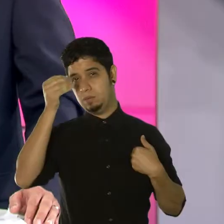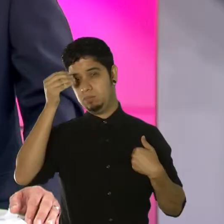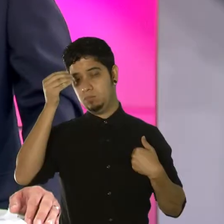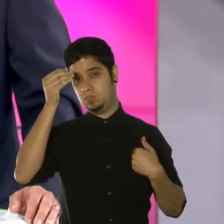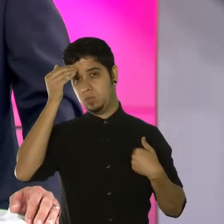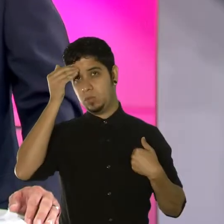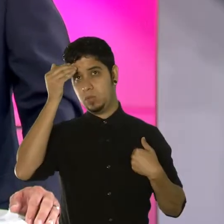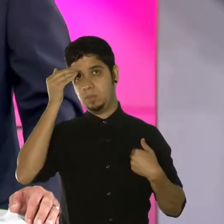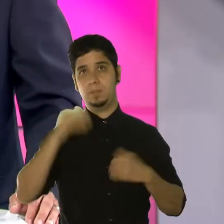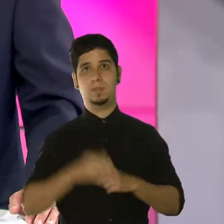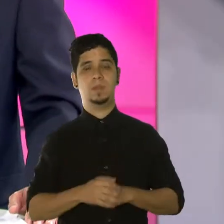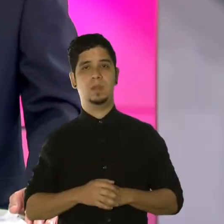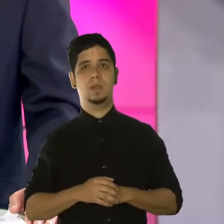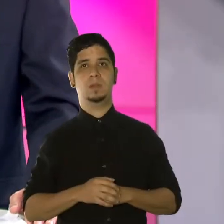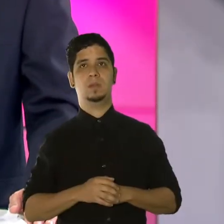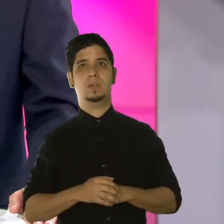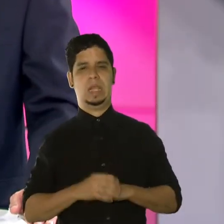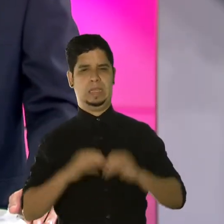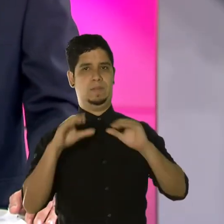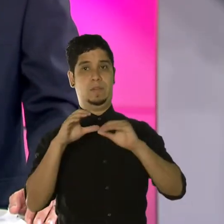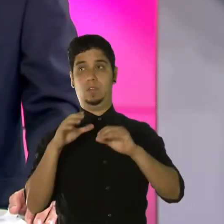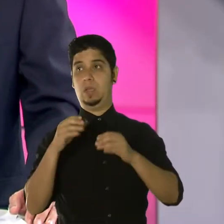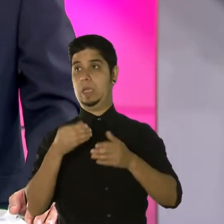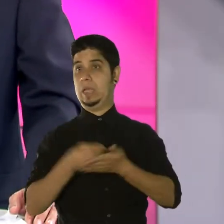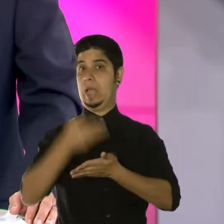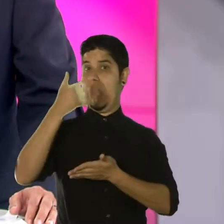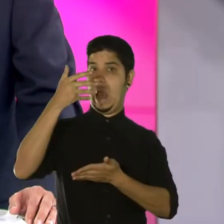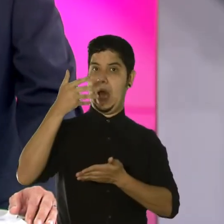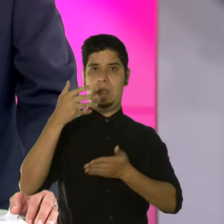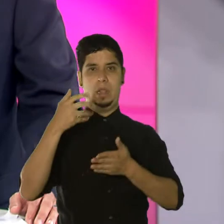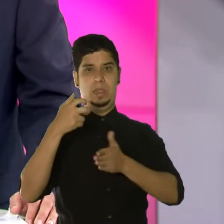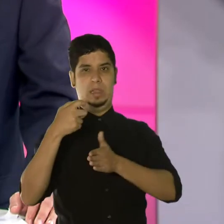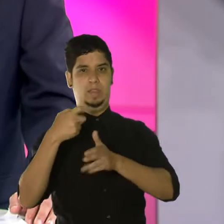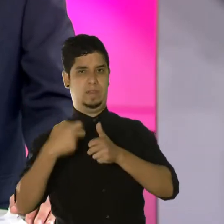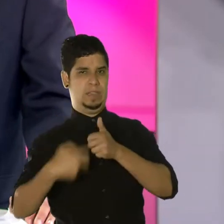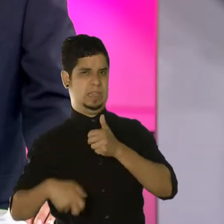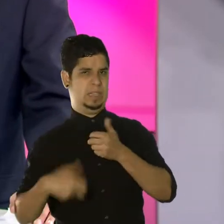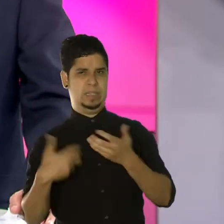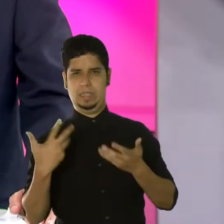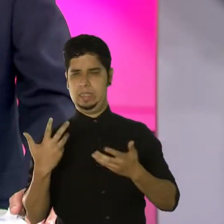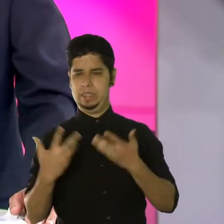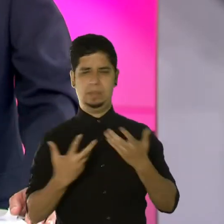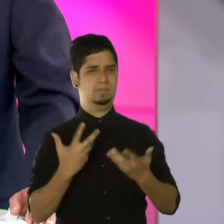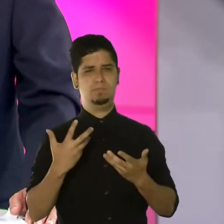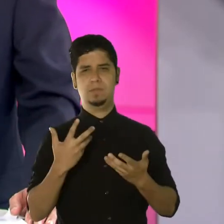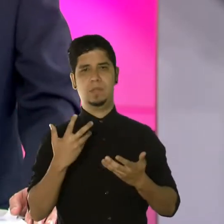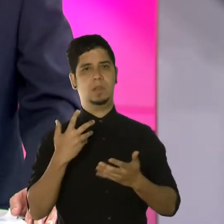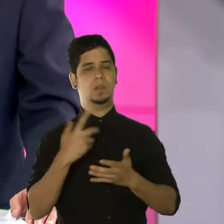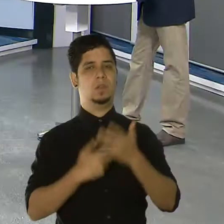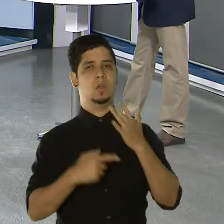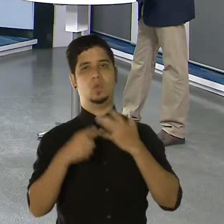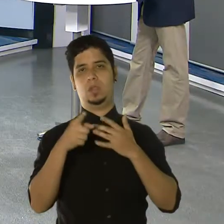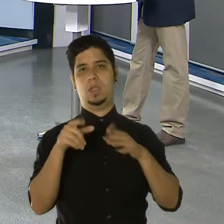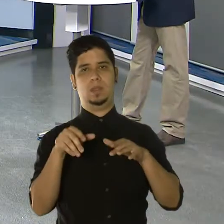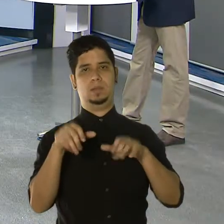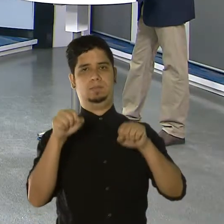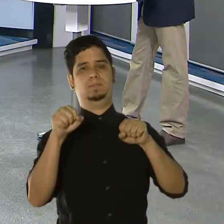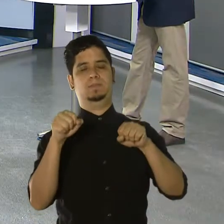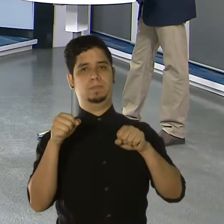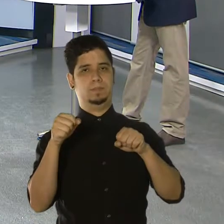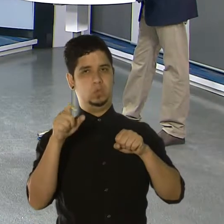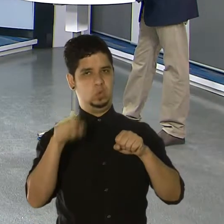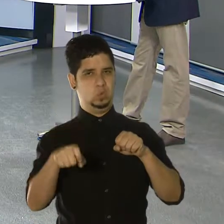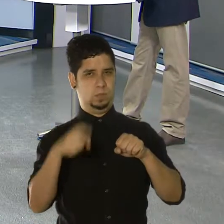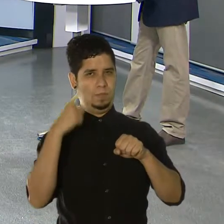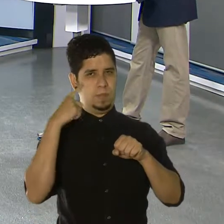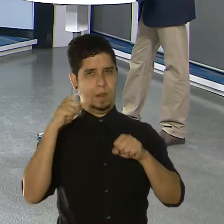muy oneroso, es muy caro la certificación que ustedes deben poseer, a la que está requiriendo aquí el compañero,